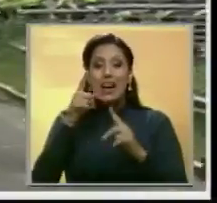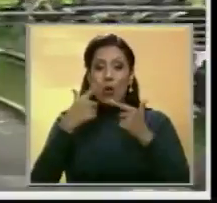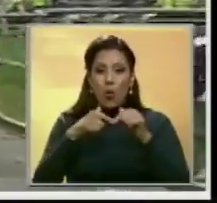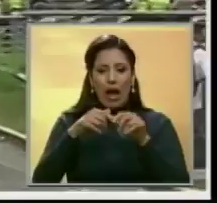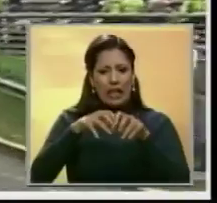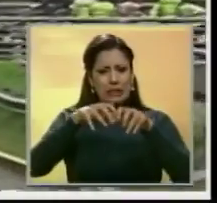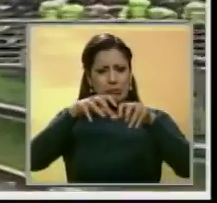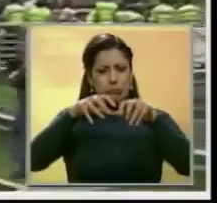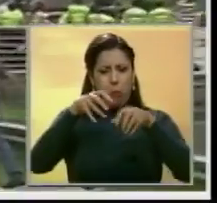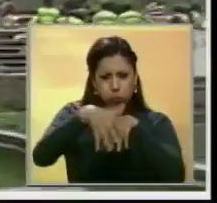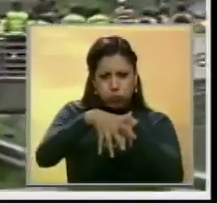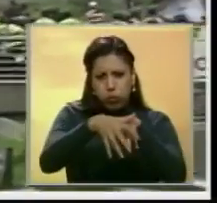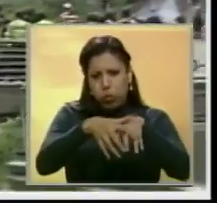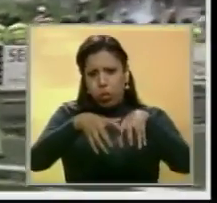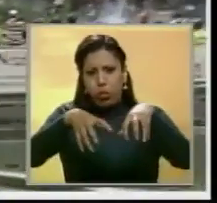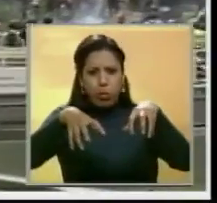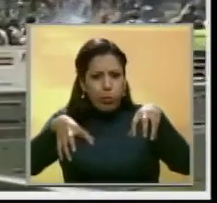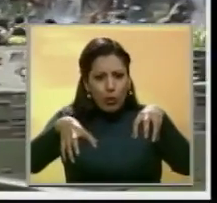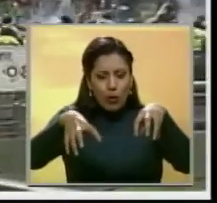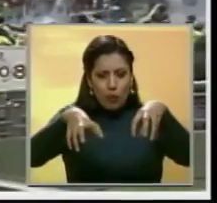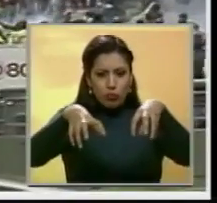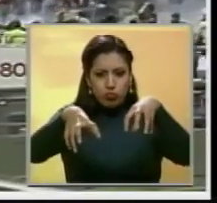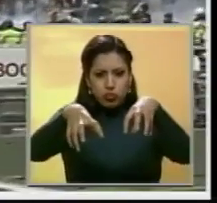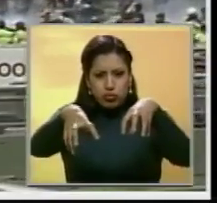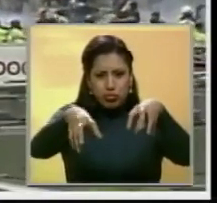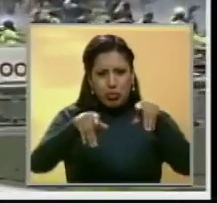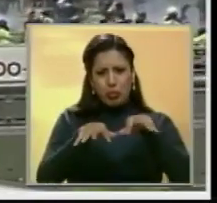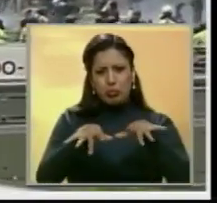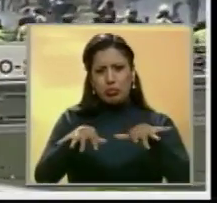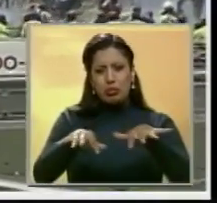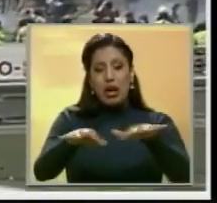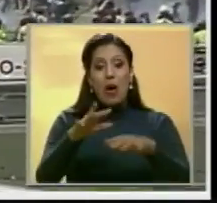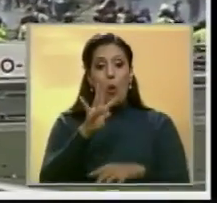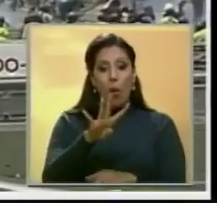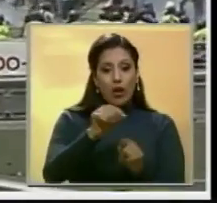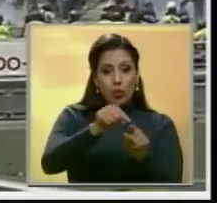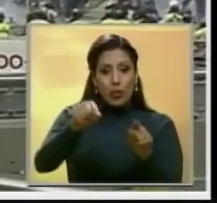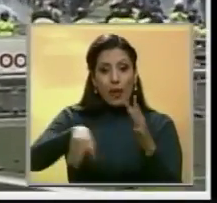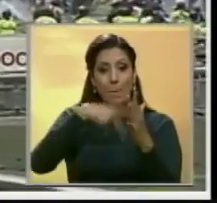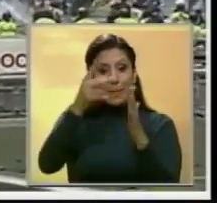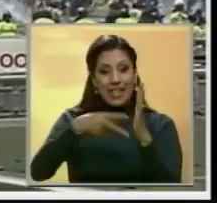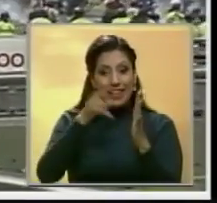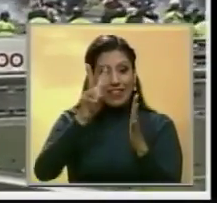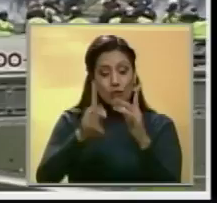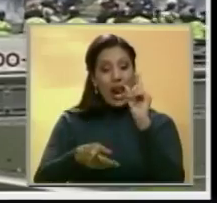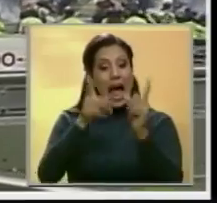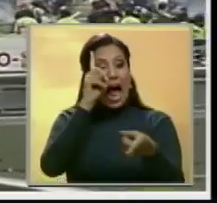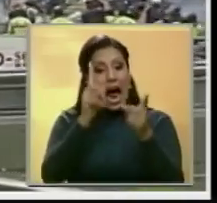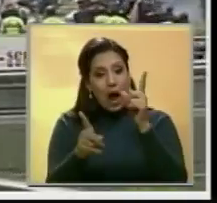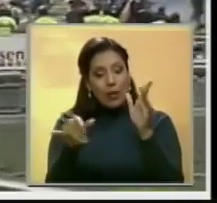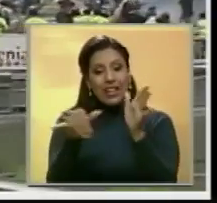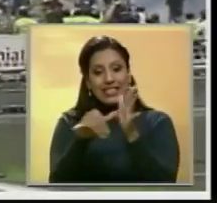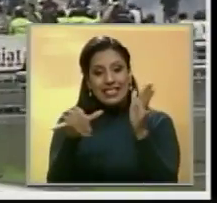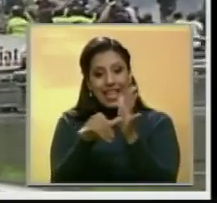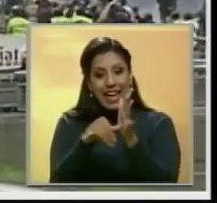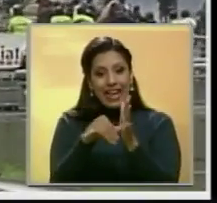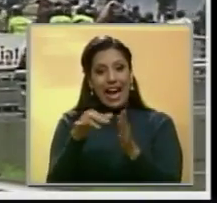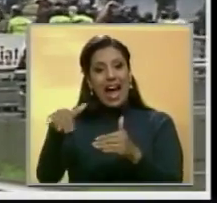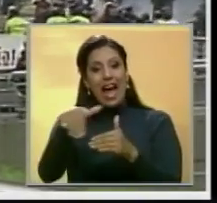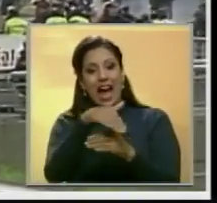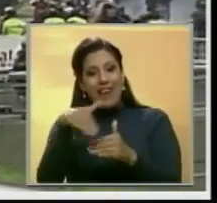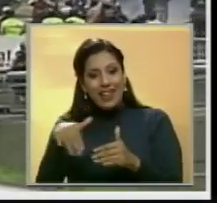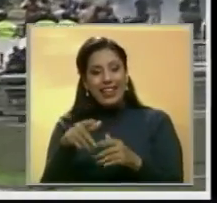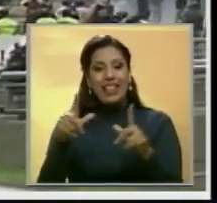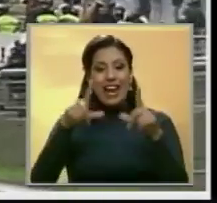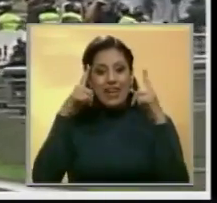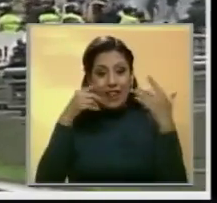ha dividido y se ha esparcido en 4 puntos. Plaza Venezuela, algunas transversales de la avenida La Salle, en